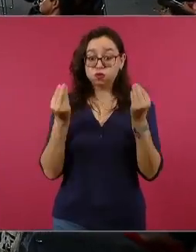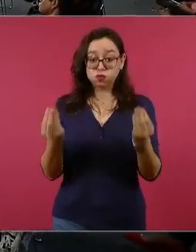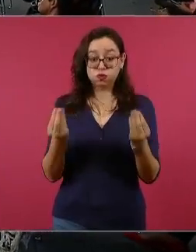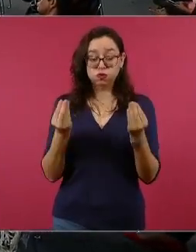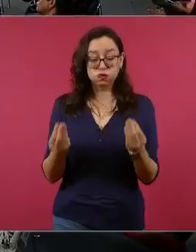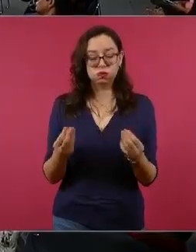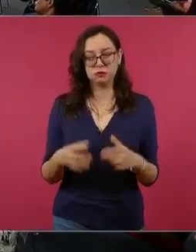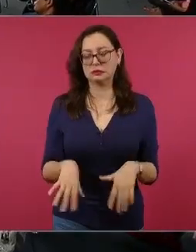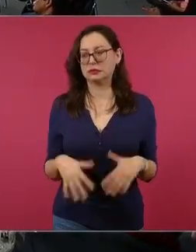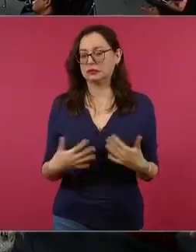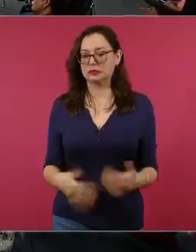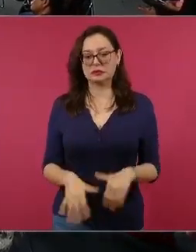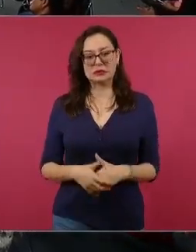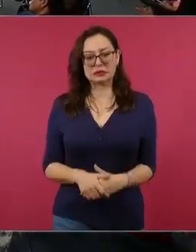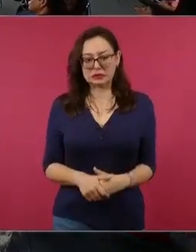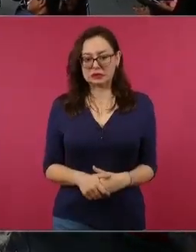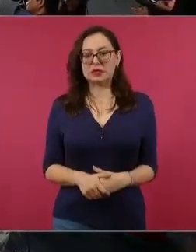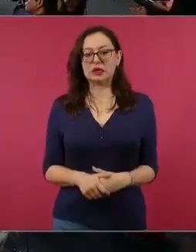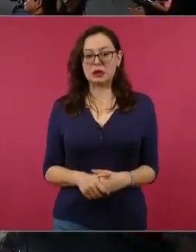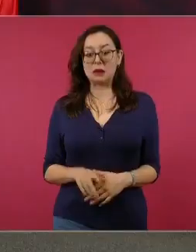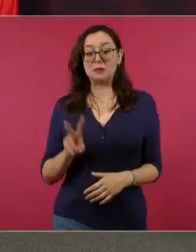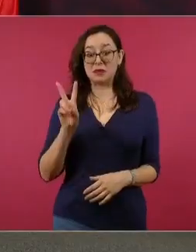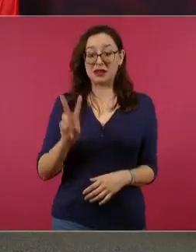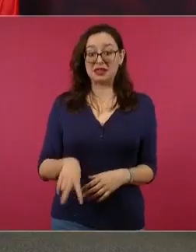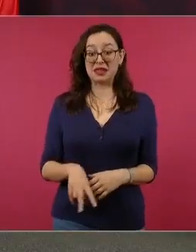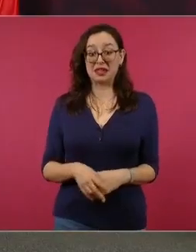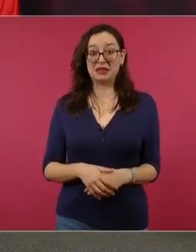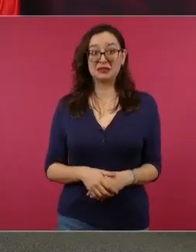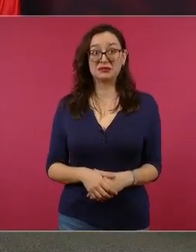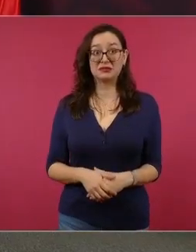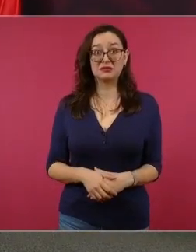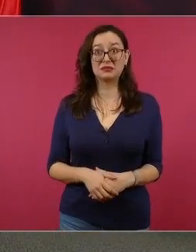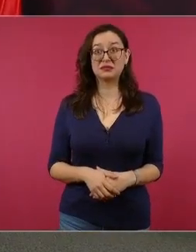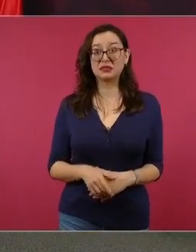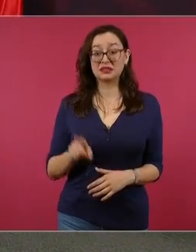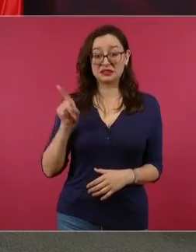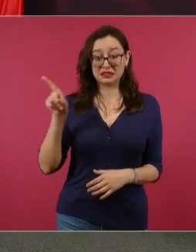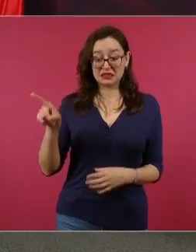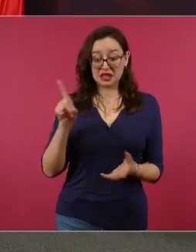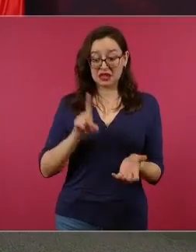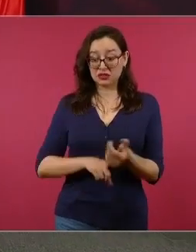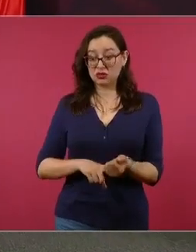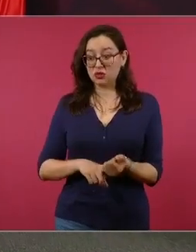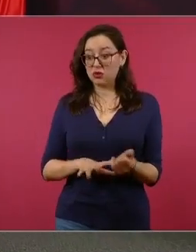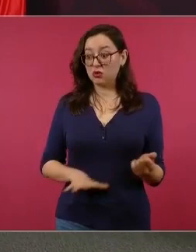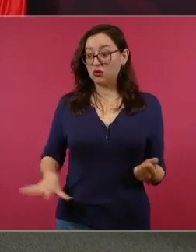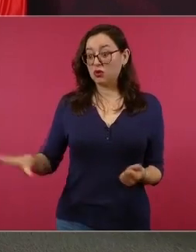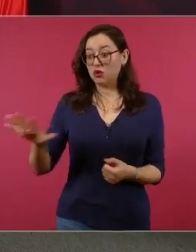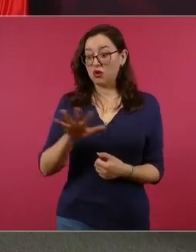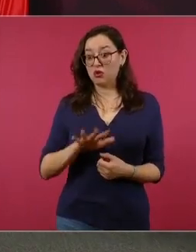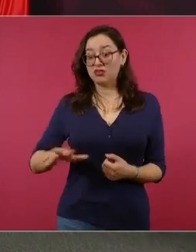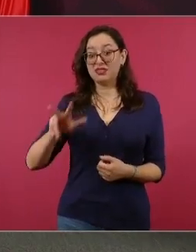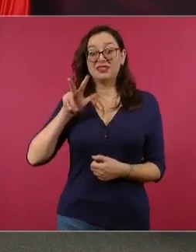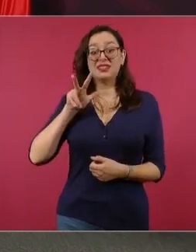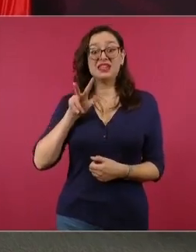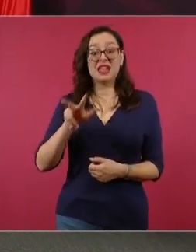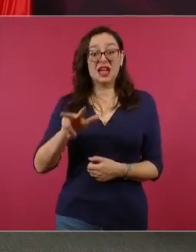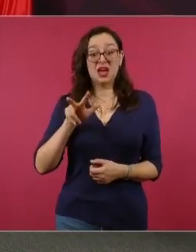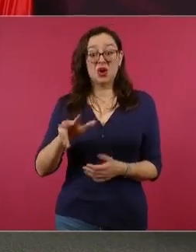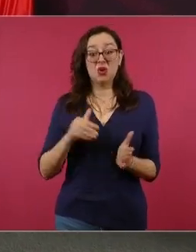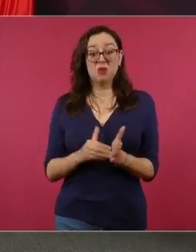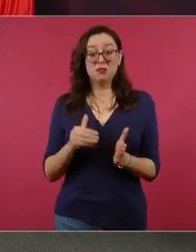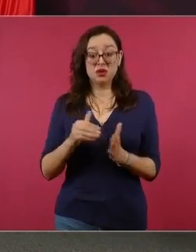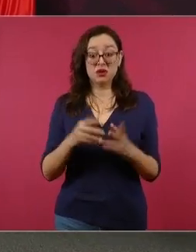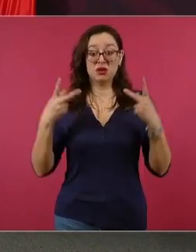estamos hablando de 16, de 18 millones de habitantes en el Estado de